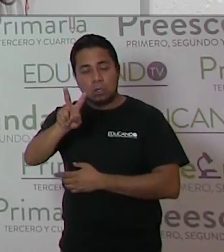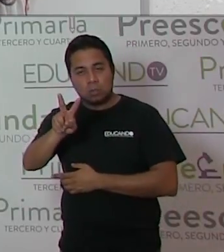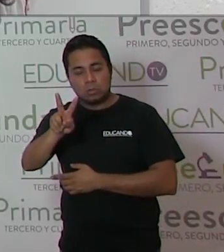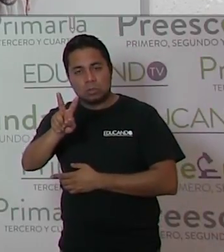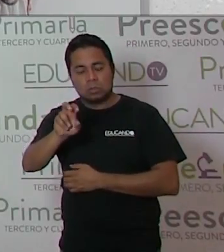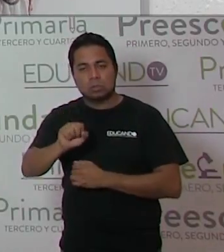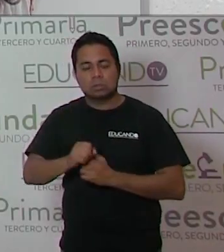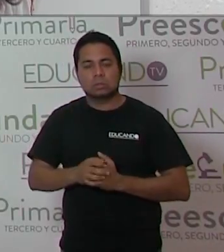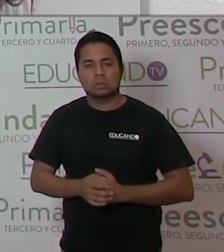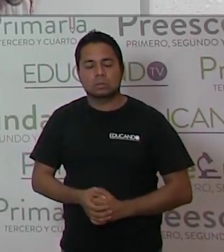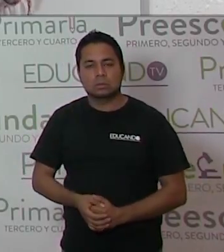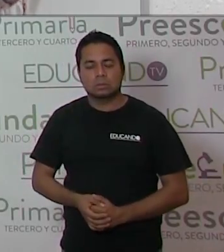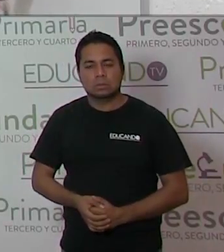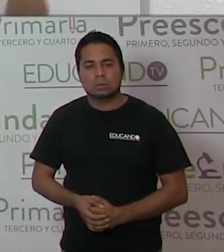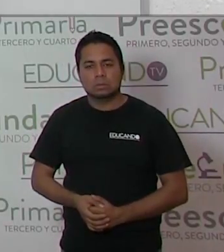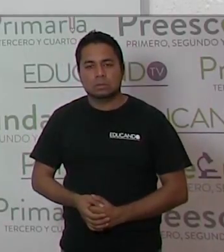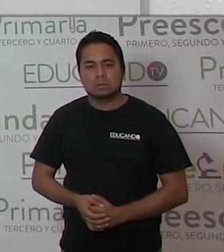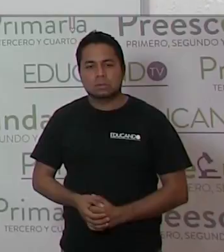32